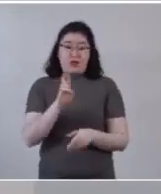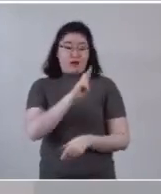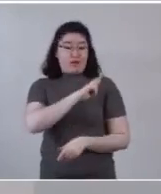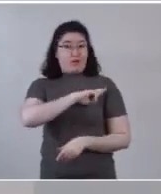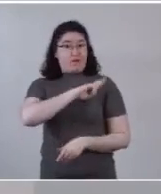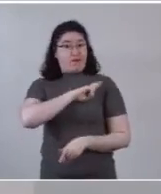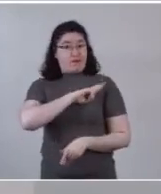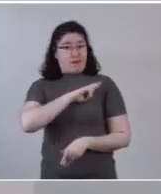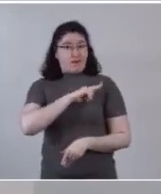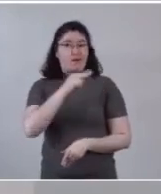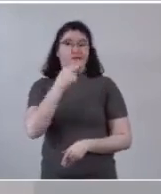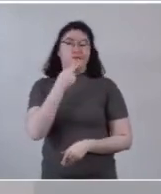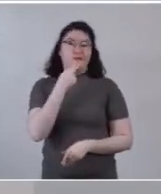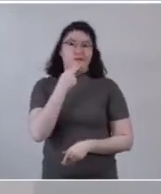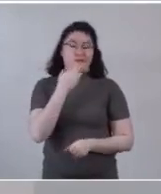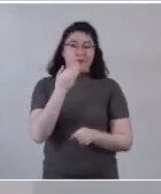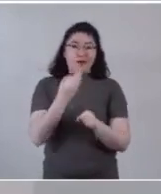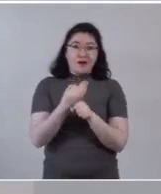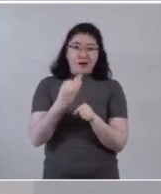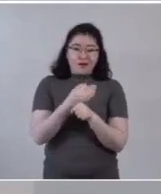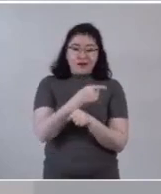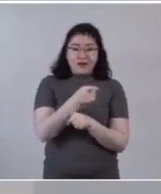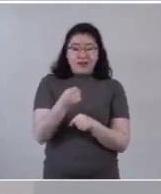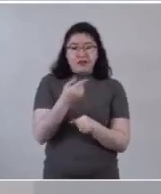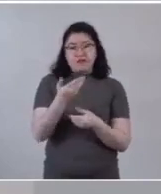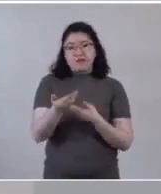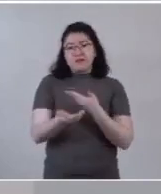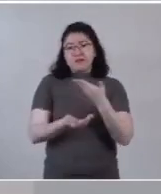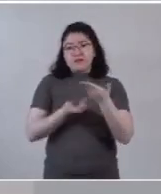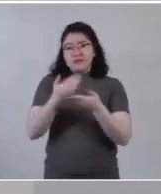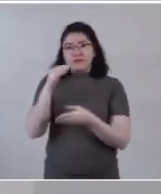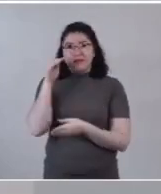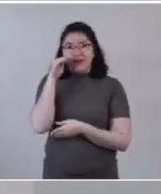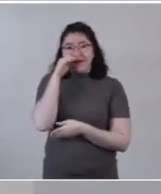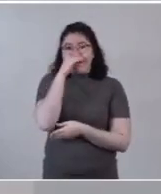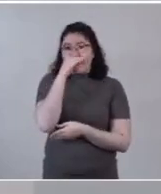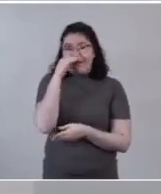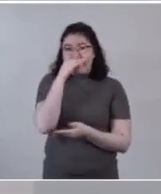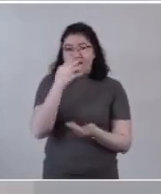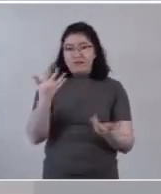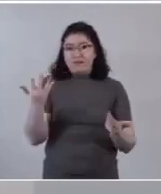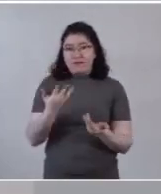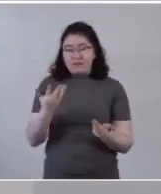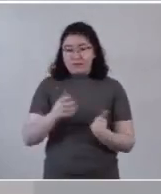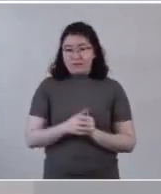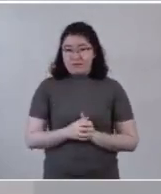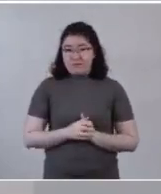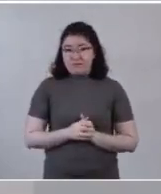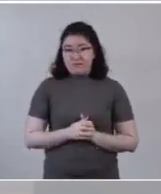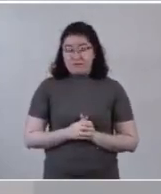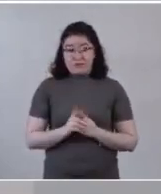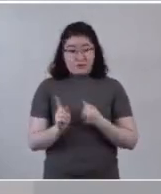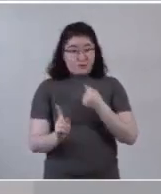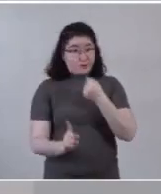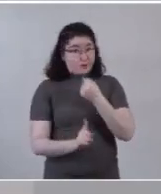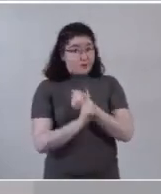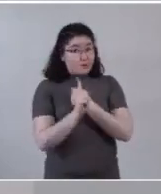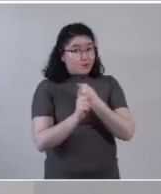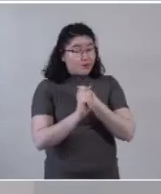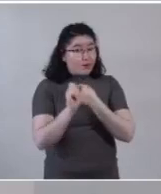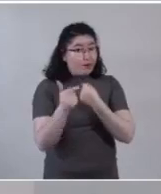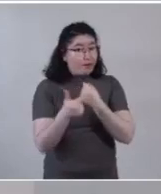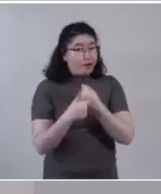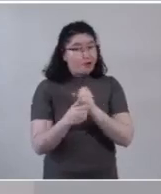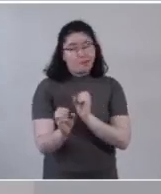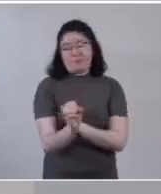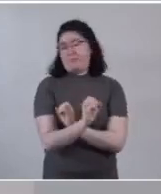que son las que actualmente están dando todo el servicio de manera gratuita. Entonces, no hay problema y